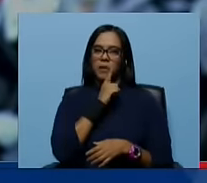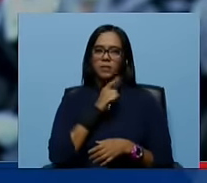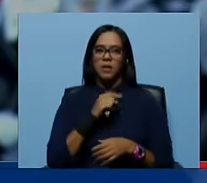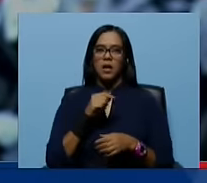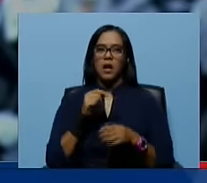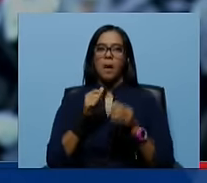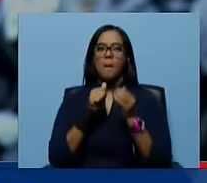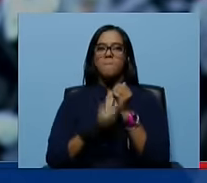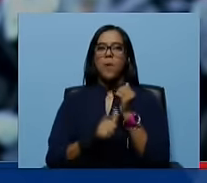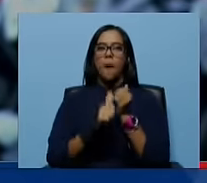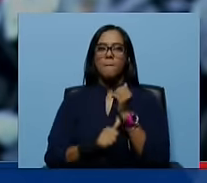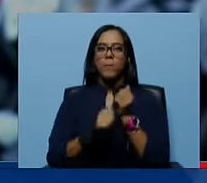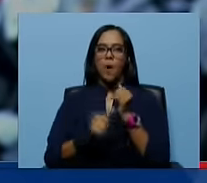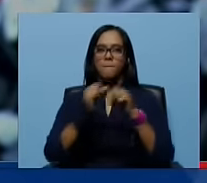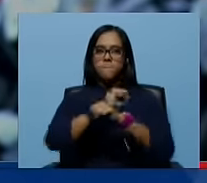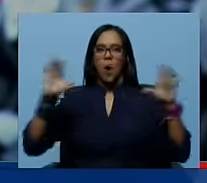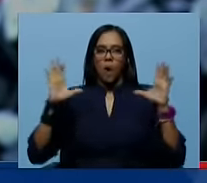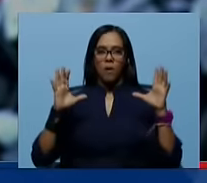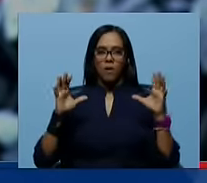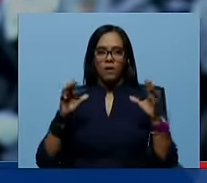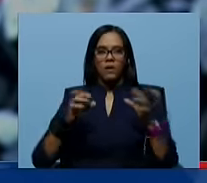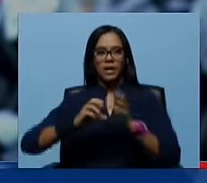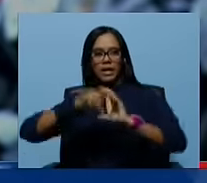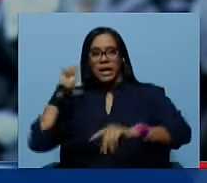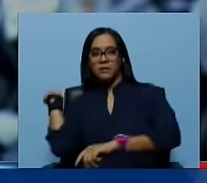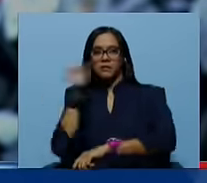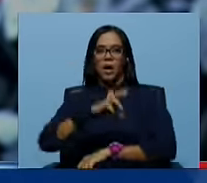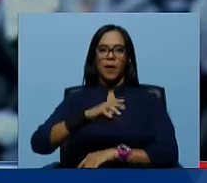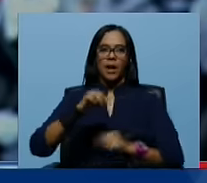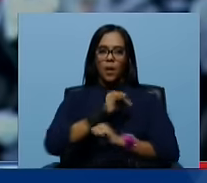puputop que le lanzaban a la Guardia Nacional?